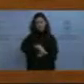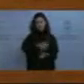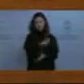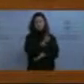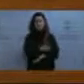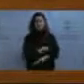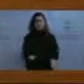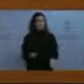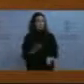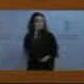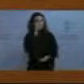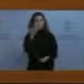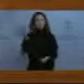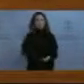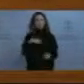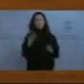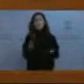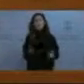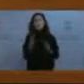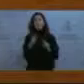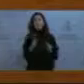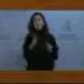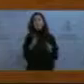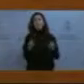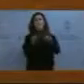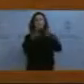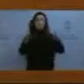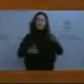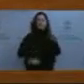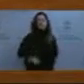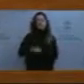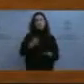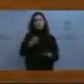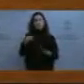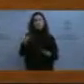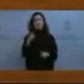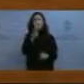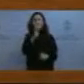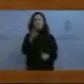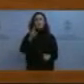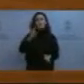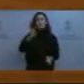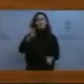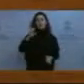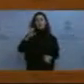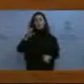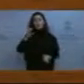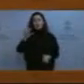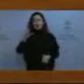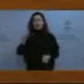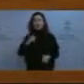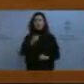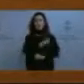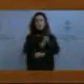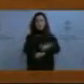nos encontramos con una entidad que alguien denominó aquí con fortuna, antes llamada Recrea, que yo la llamo, en el caso del deporte,